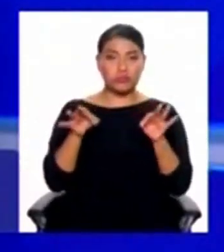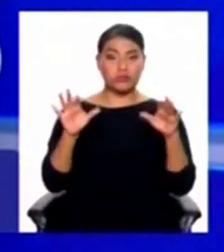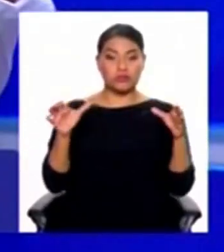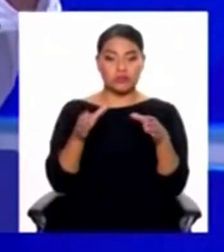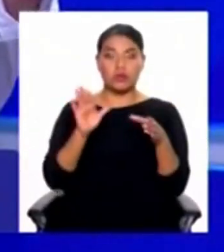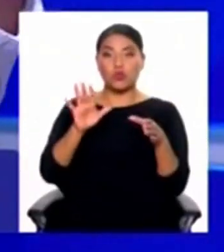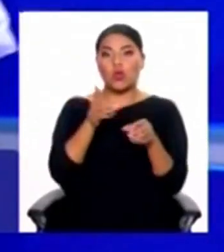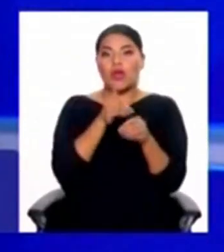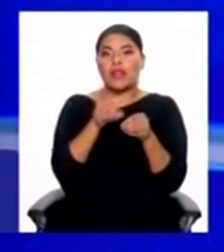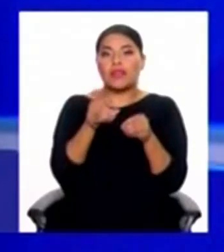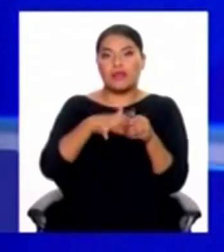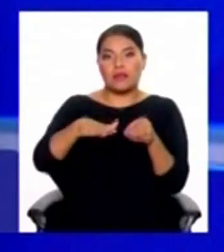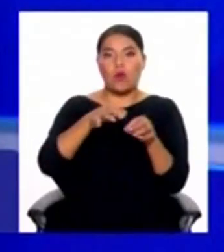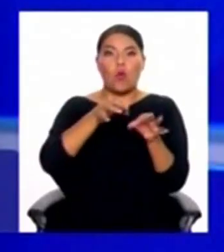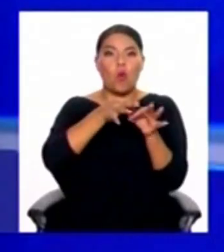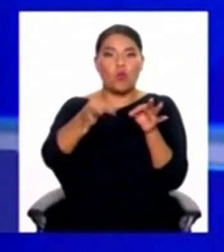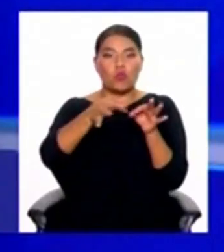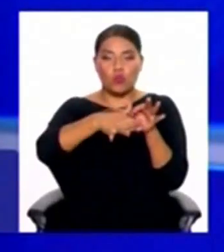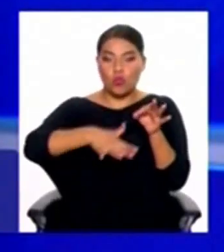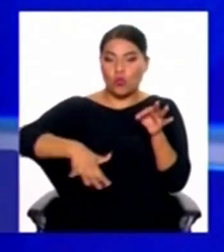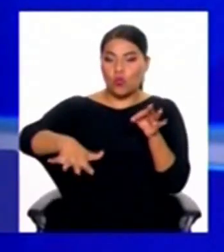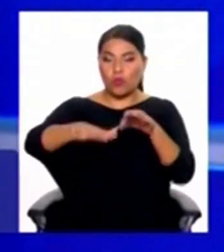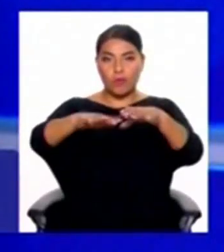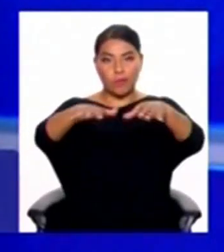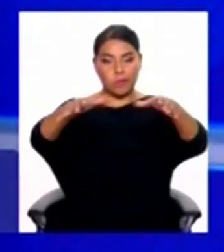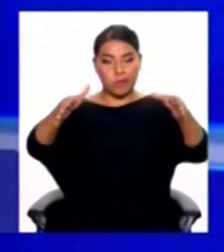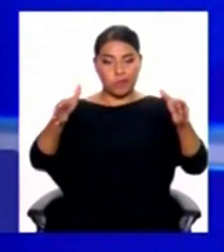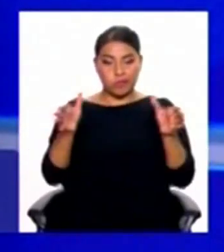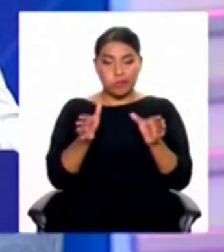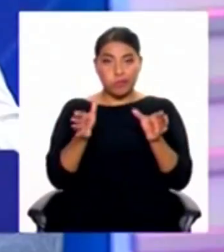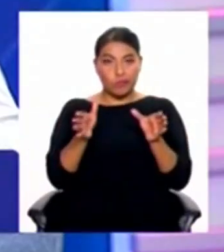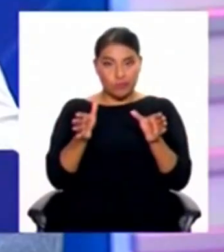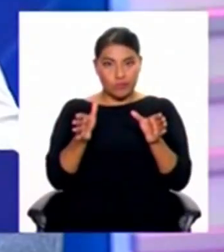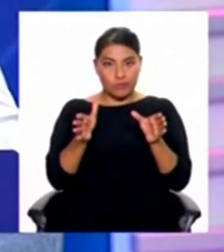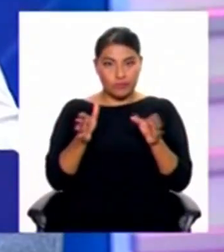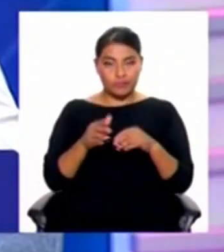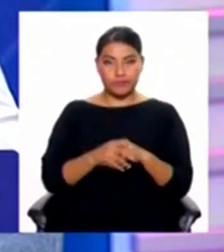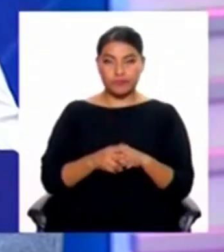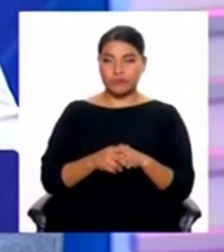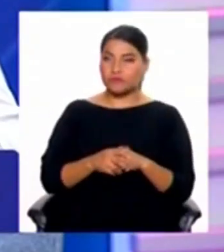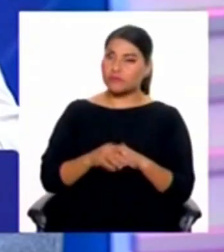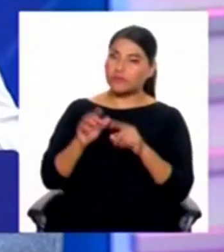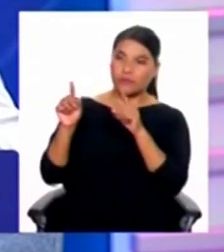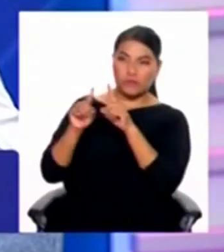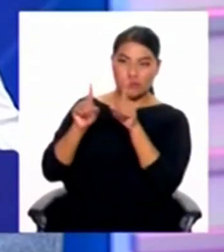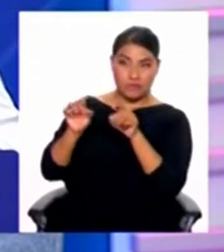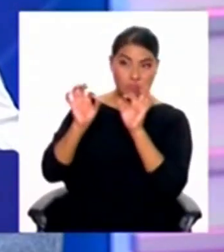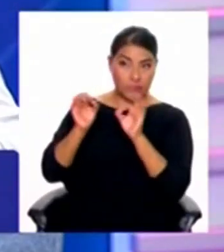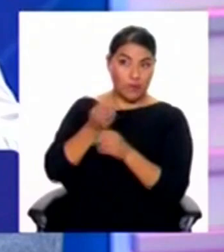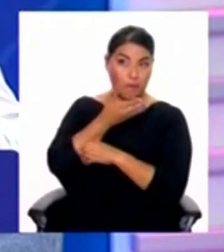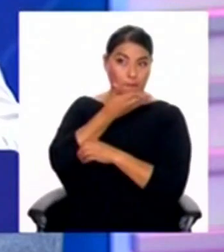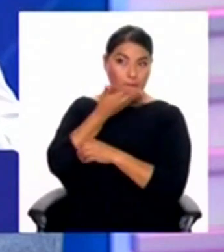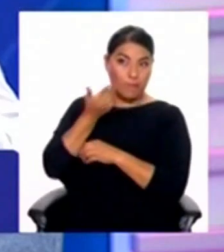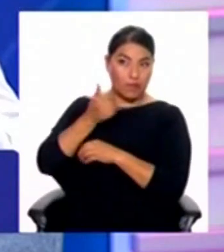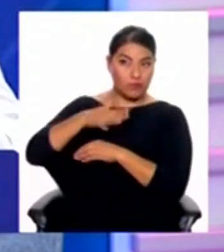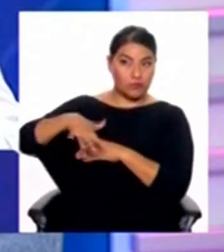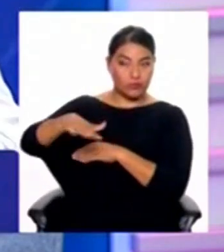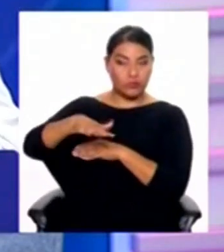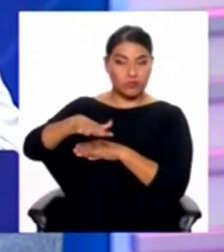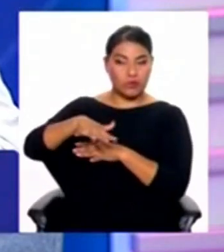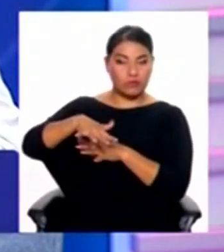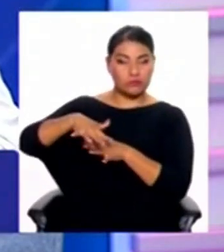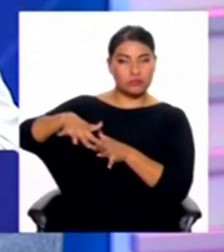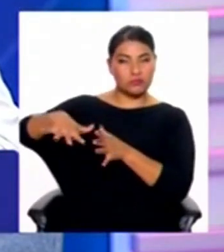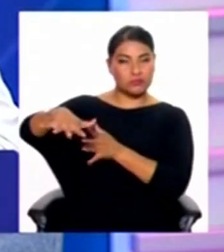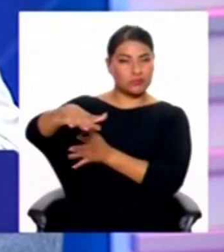bajo los enfoques nacionales territoriales. ¿Esto mejoraría la percepción que hay sobre la regionalización? Porque ha